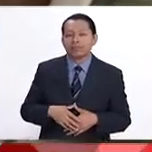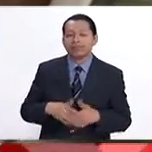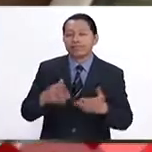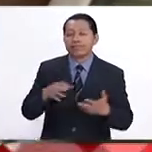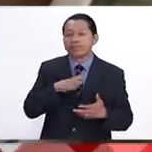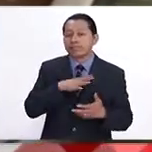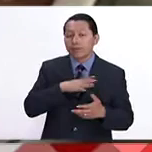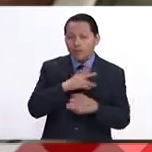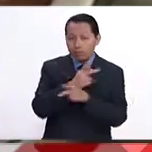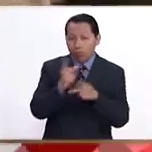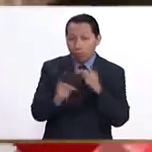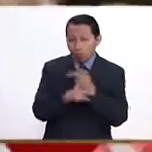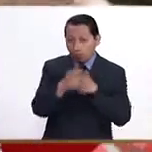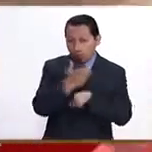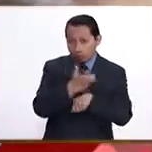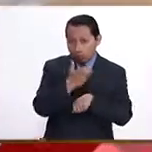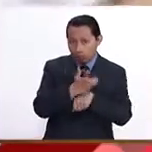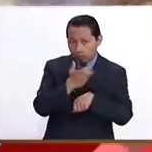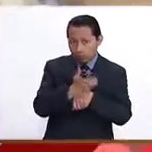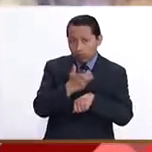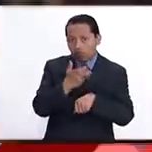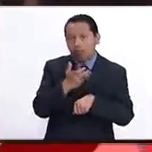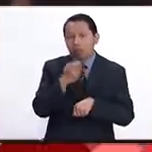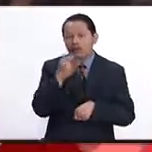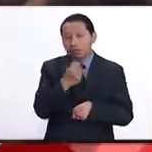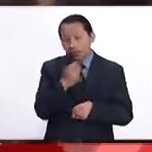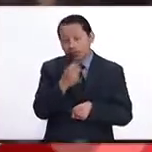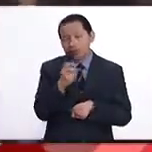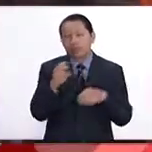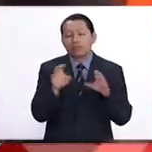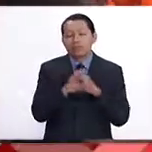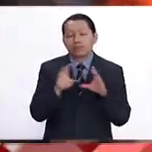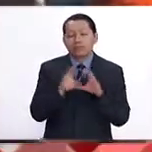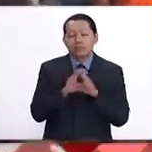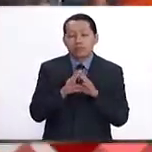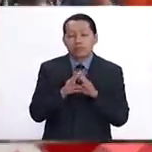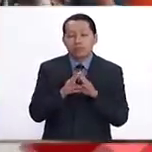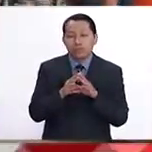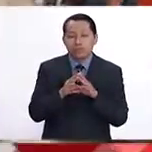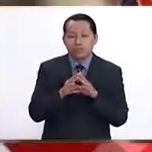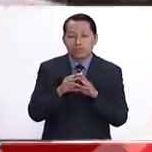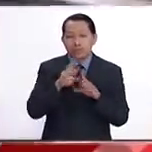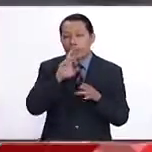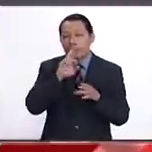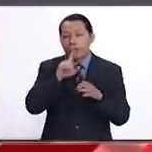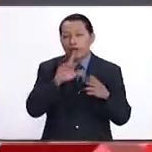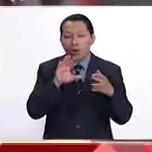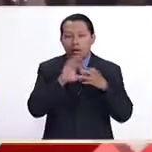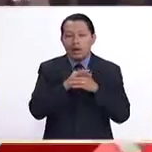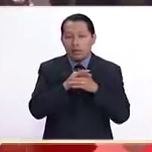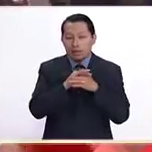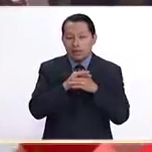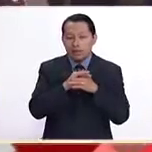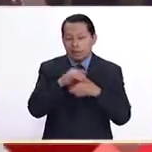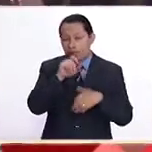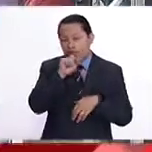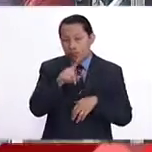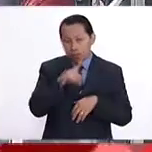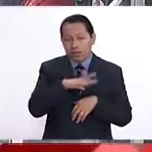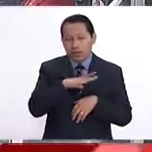los productores americanos son indudablemente nuestro mejor aliado. Ellos